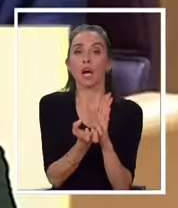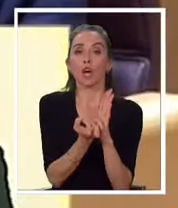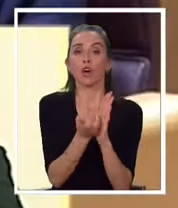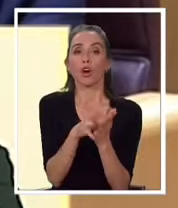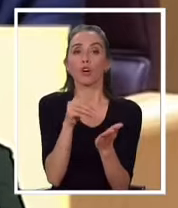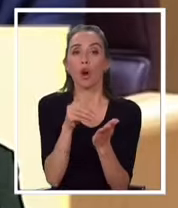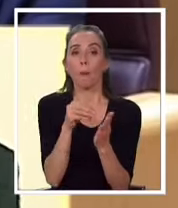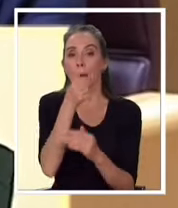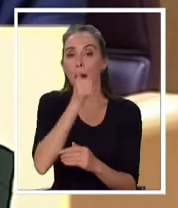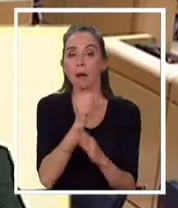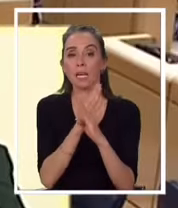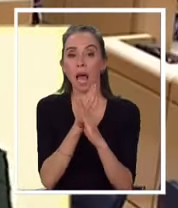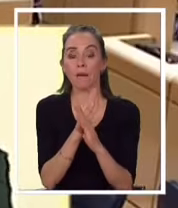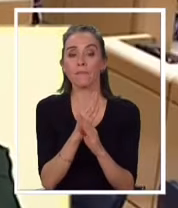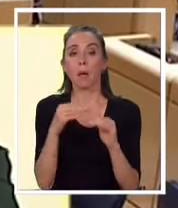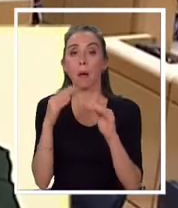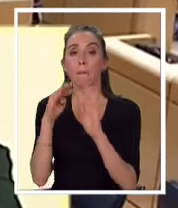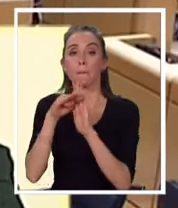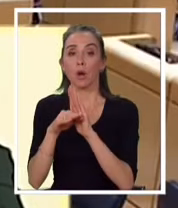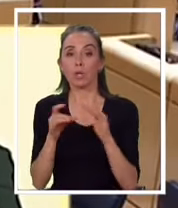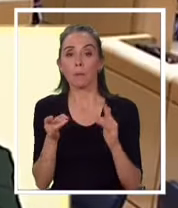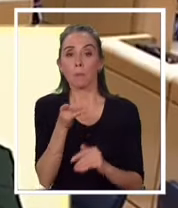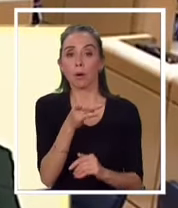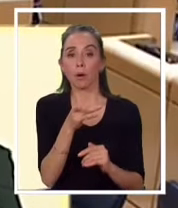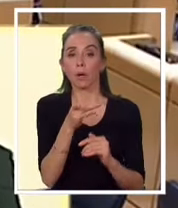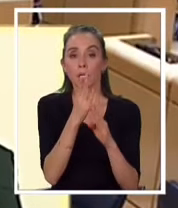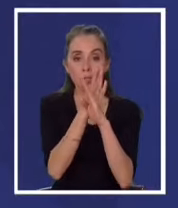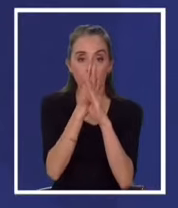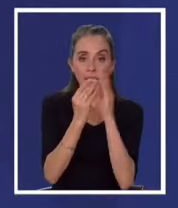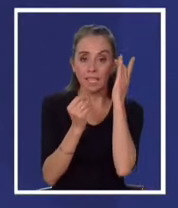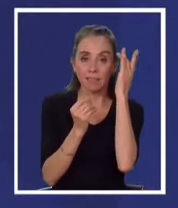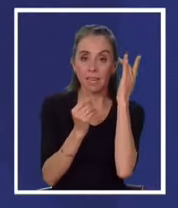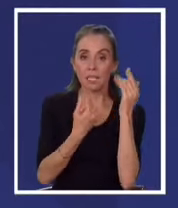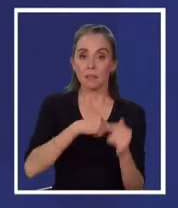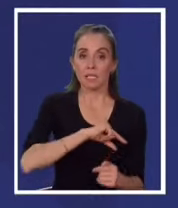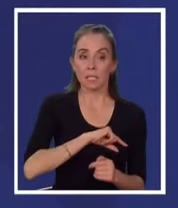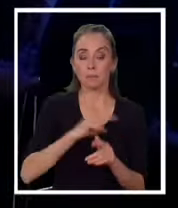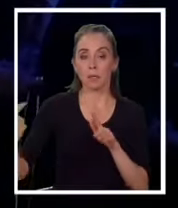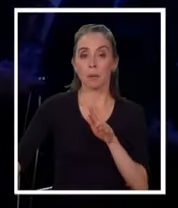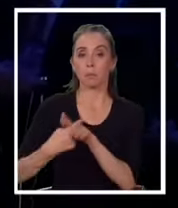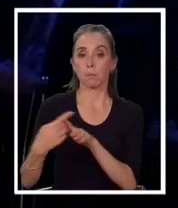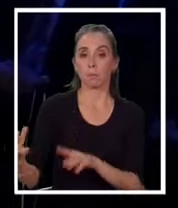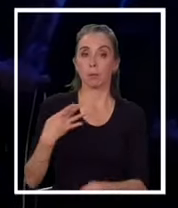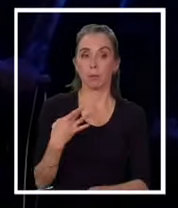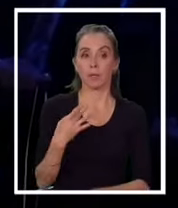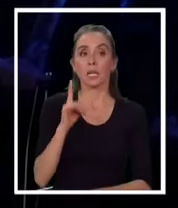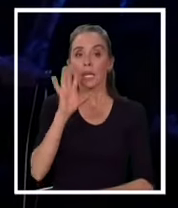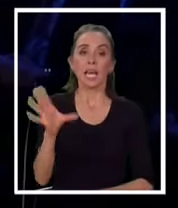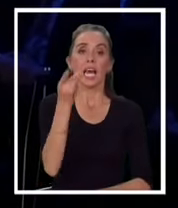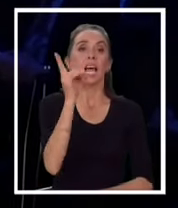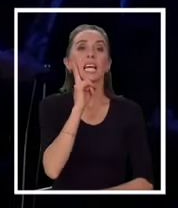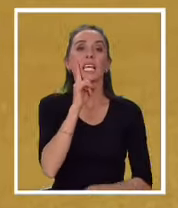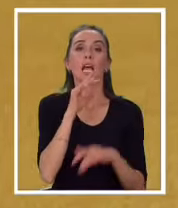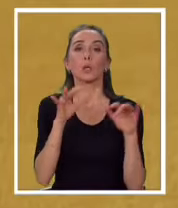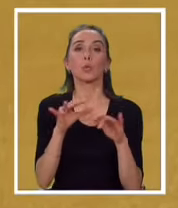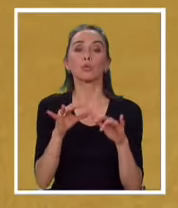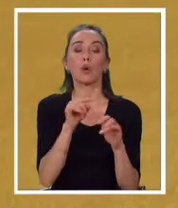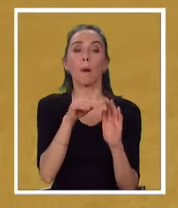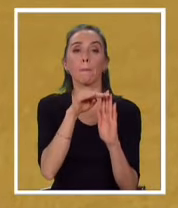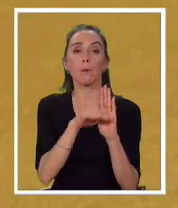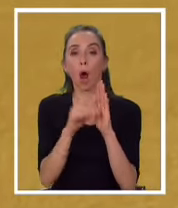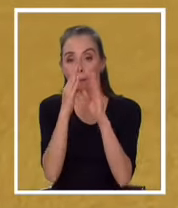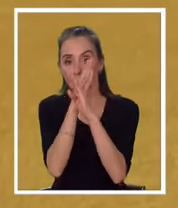Un programa que esta vez vulneró las barreras de inteligencia del gobierno español. Ahora la investigación apunta a descubrir quién ocupó este